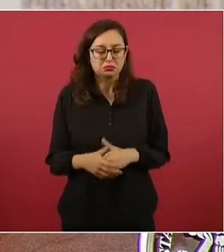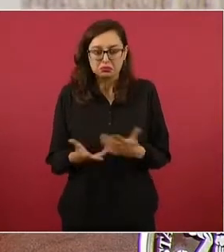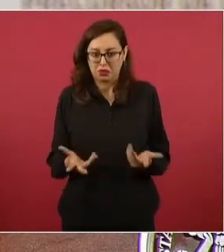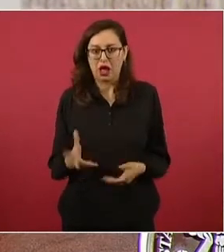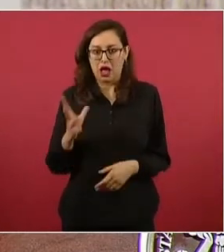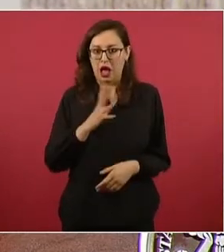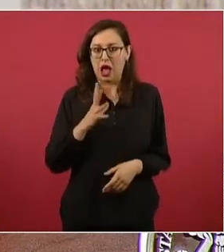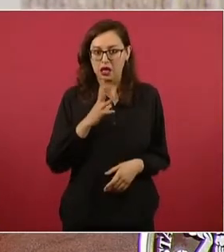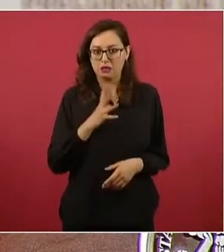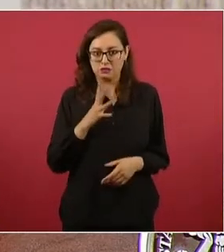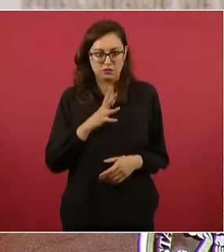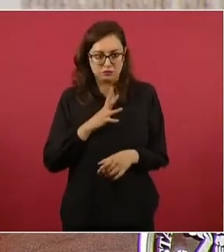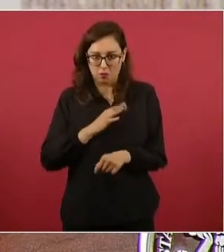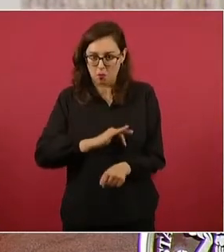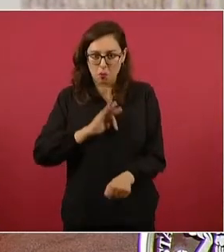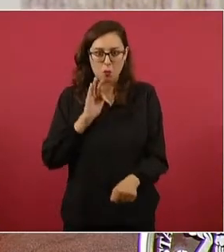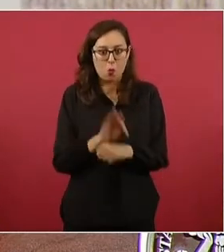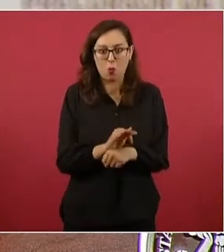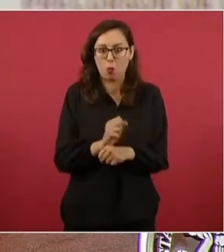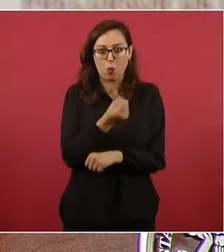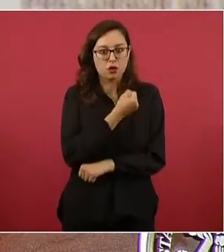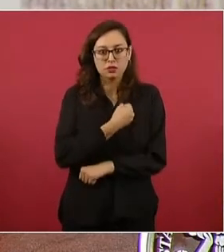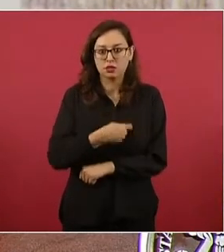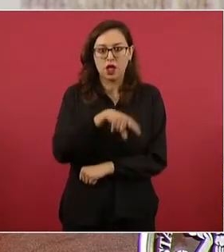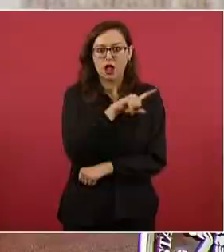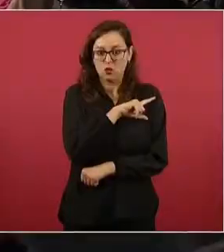medidas para la salud